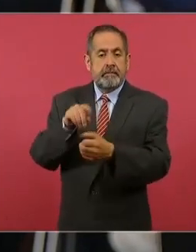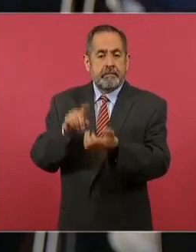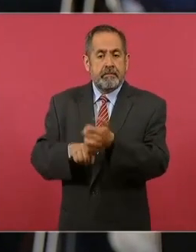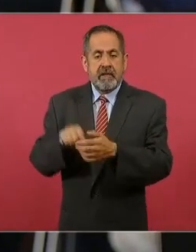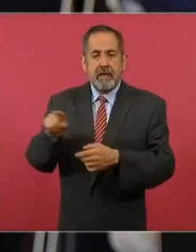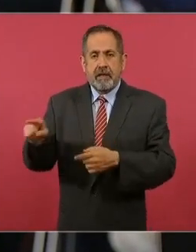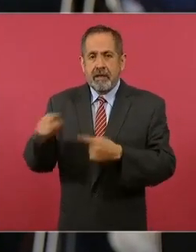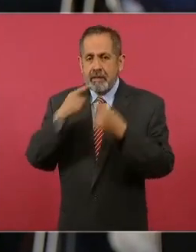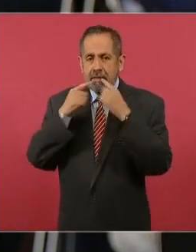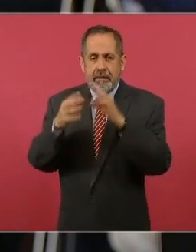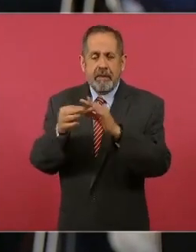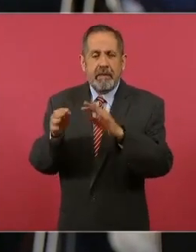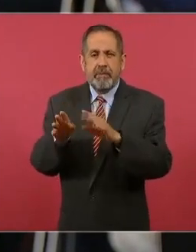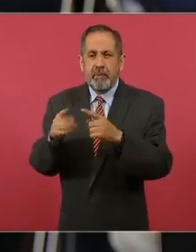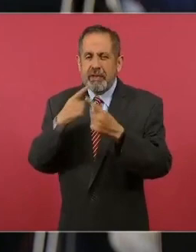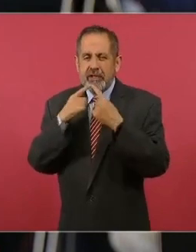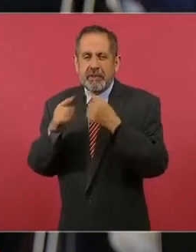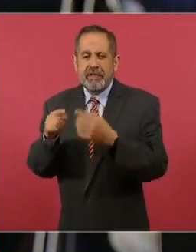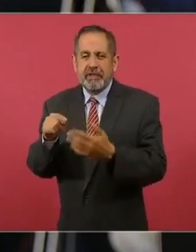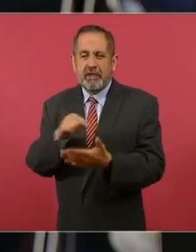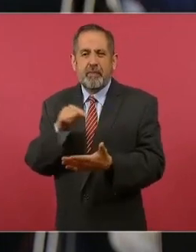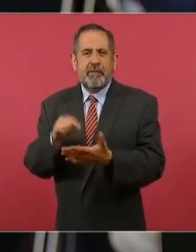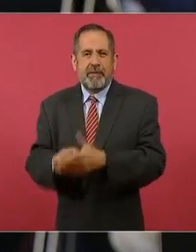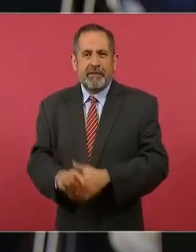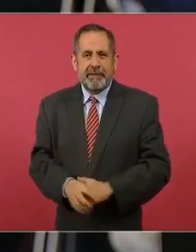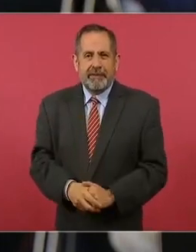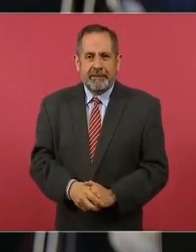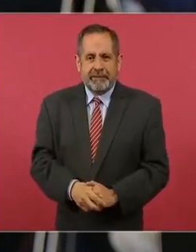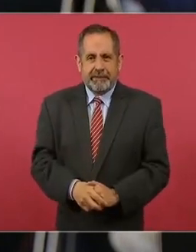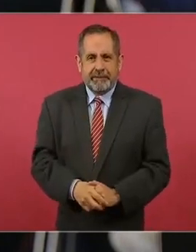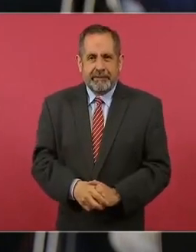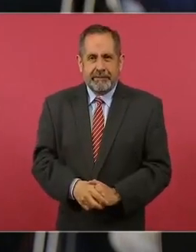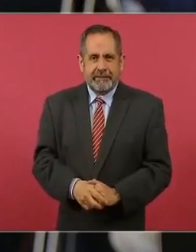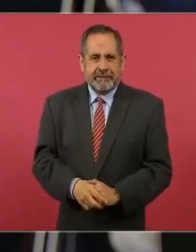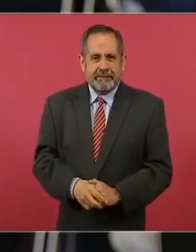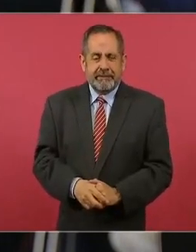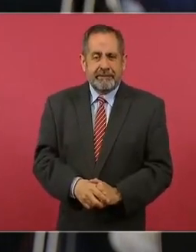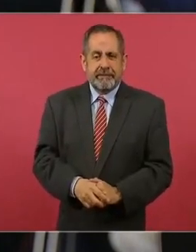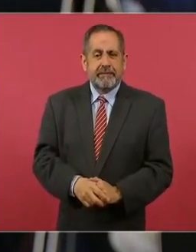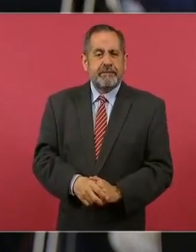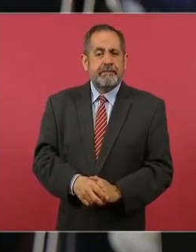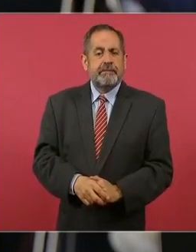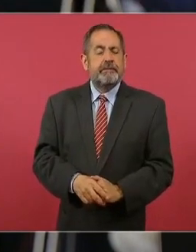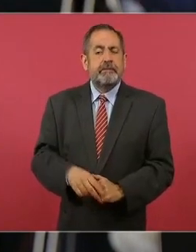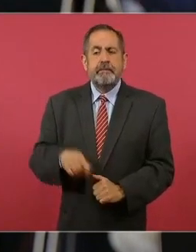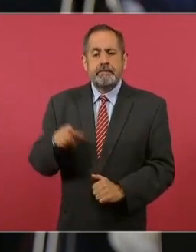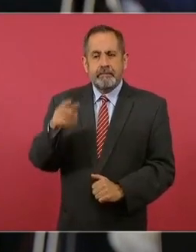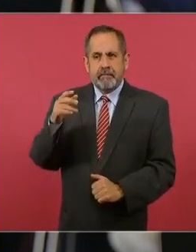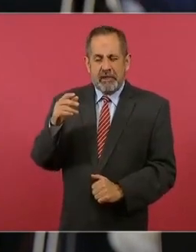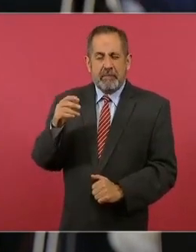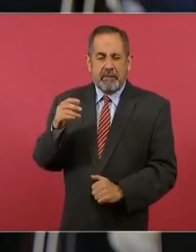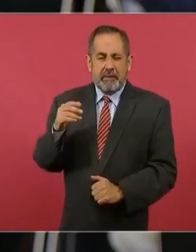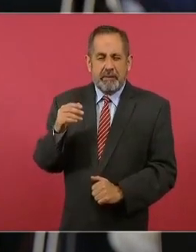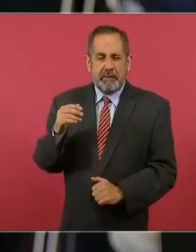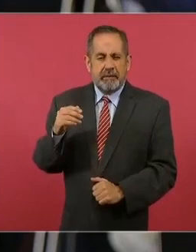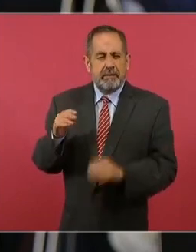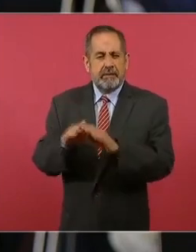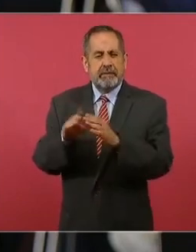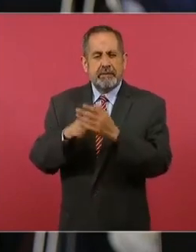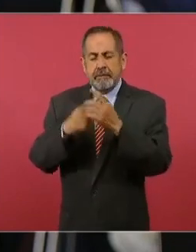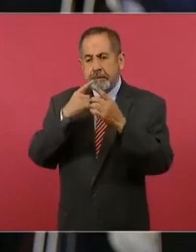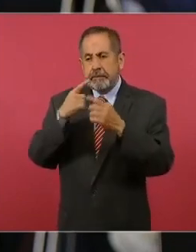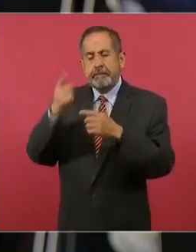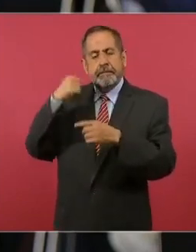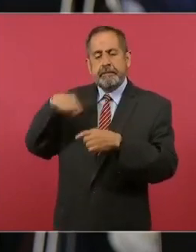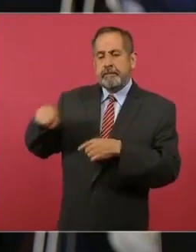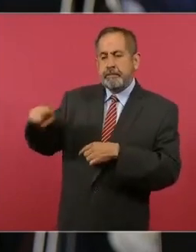poblado del mismo nombre, y habían expropiado 645 hectáreas en 1982, en tiempos de los padres, que ahora los